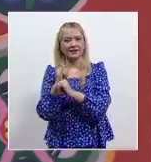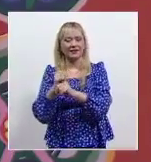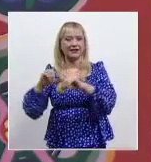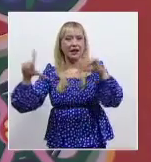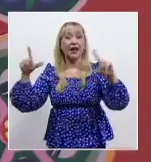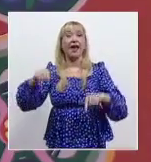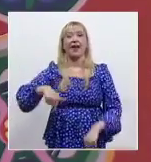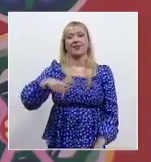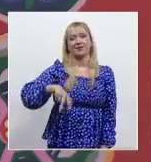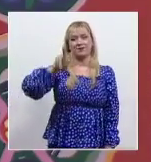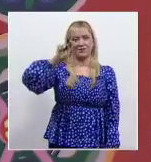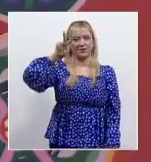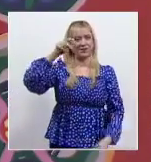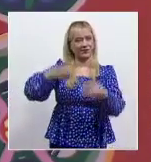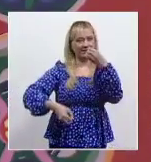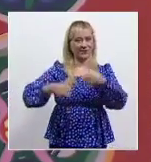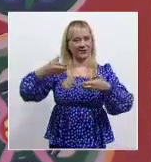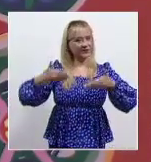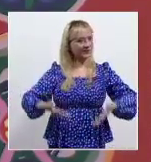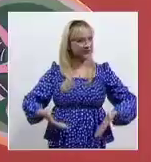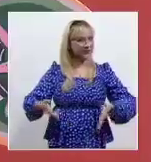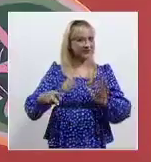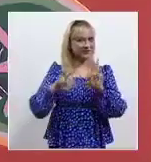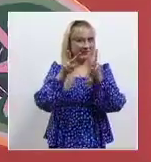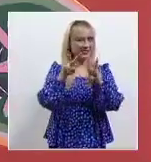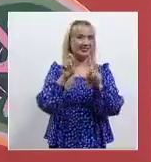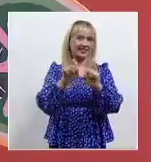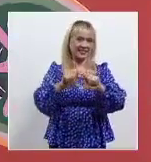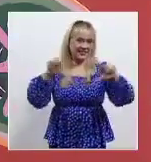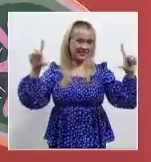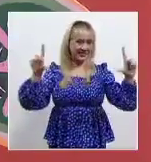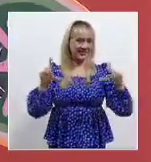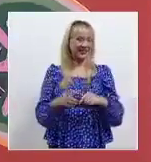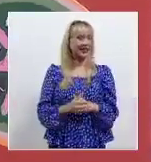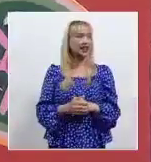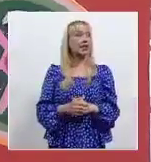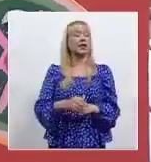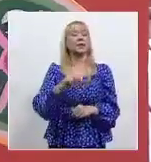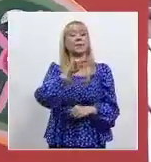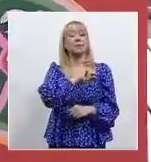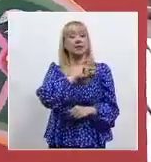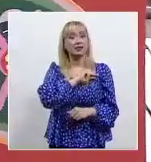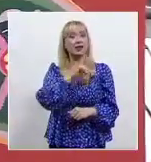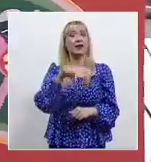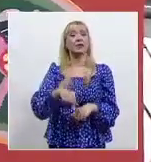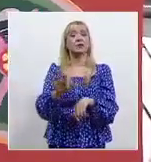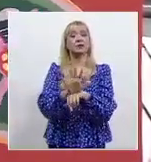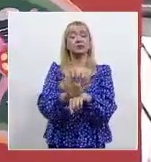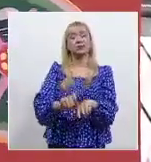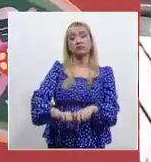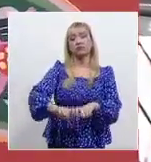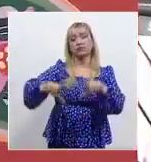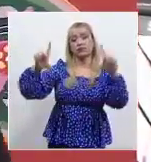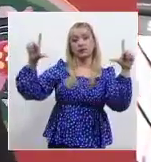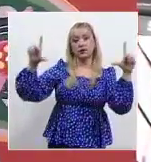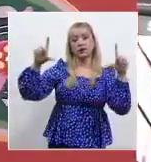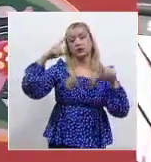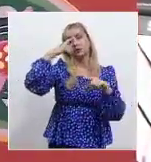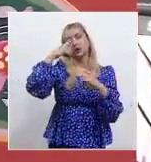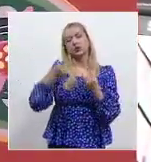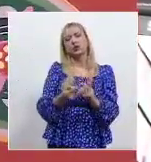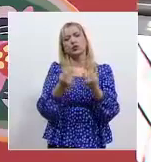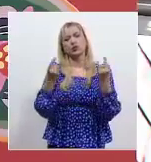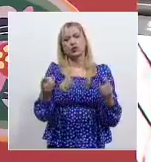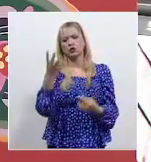señal del canal del Poder Judicial de la Federación. Una proyección especial del largometraje documental